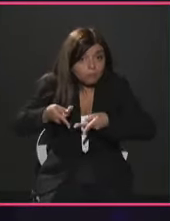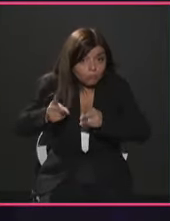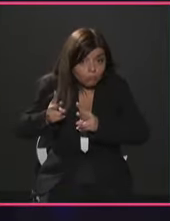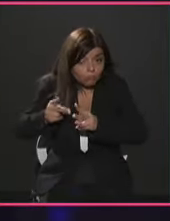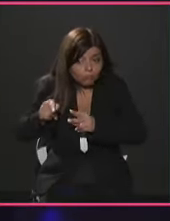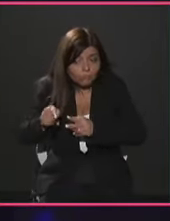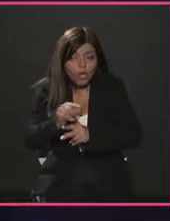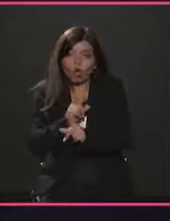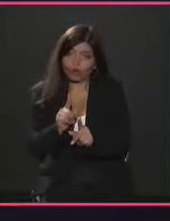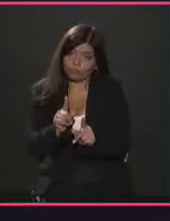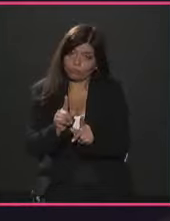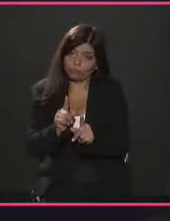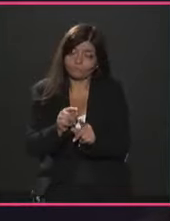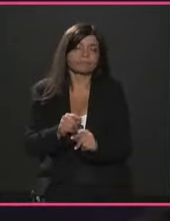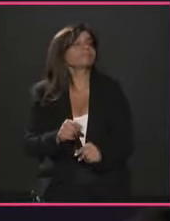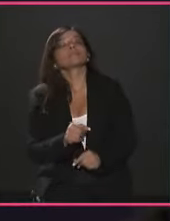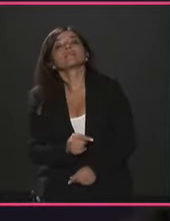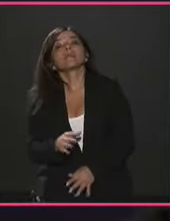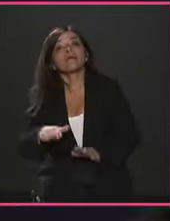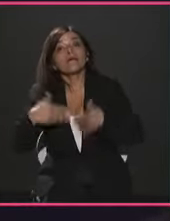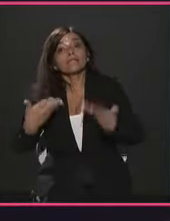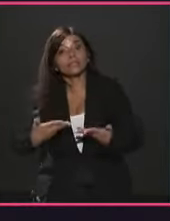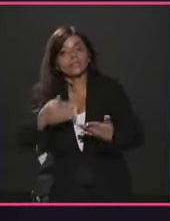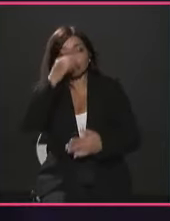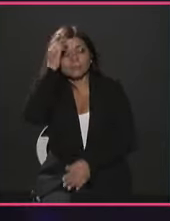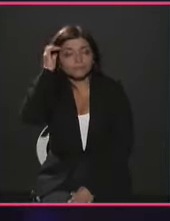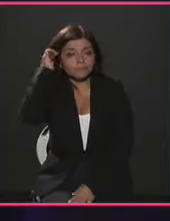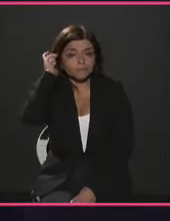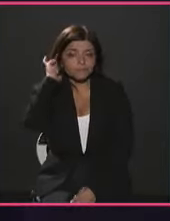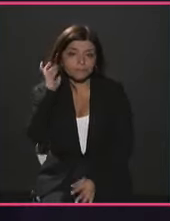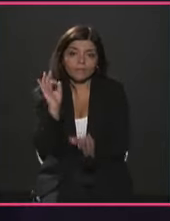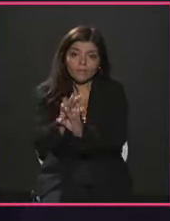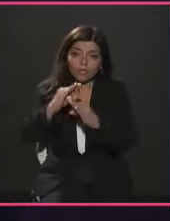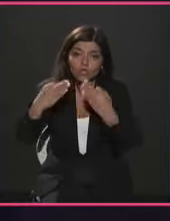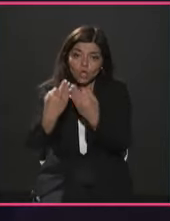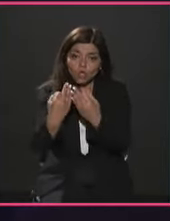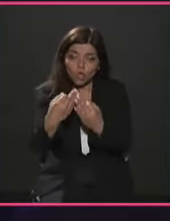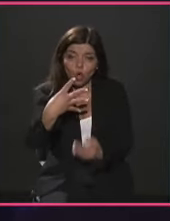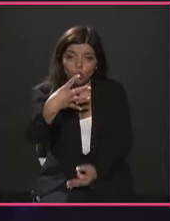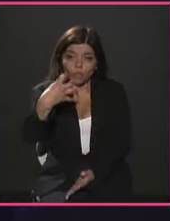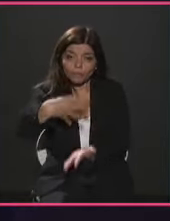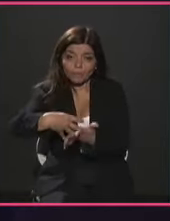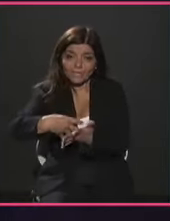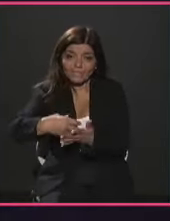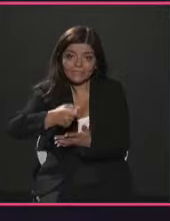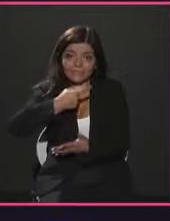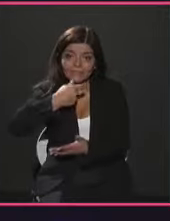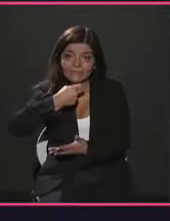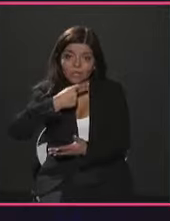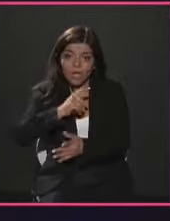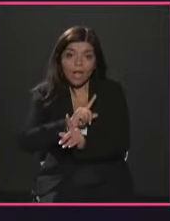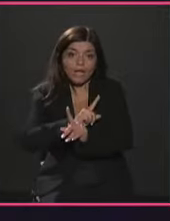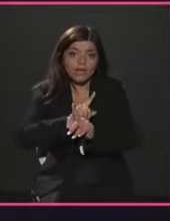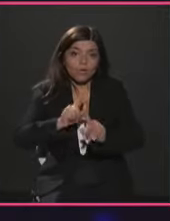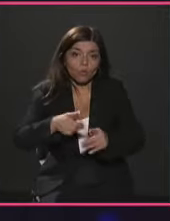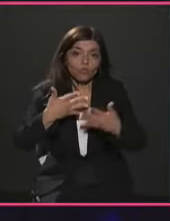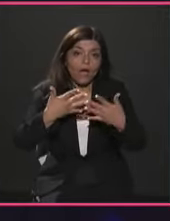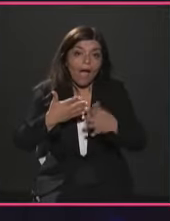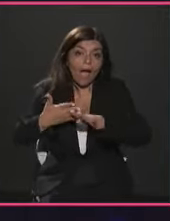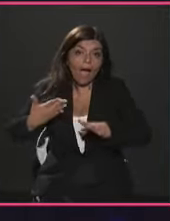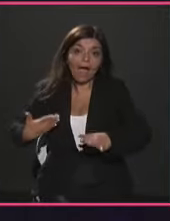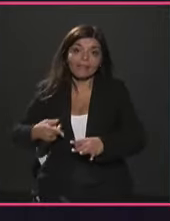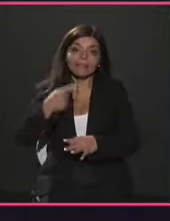o no Y entonces En definitiva de un Universo de alrededor de 4000 compuestos químicos los cuales ninguno de ellos ha sido